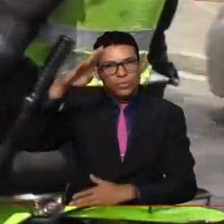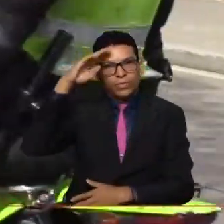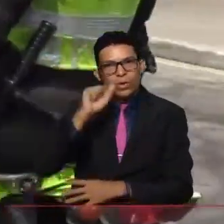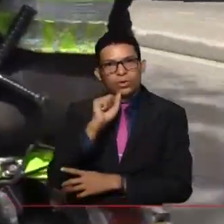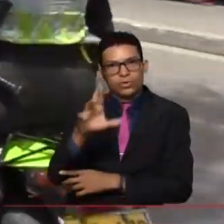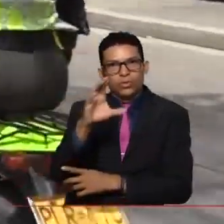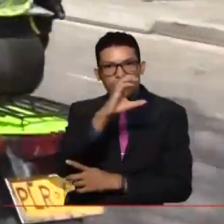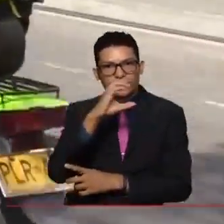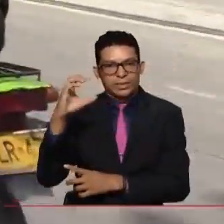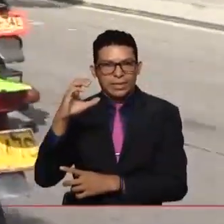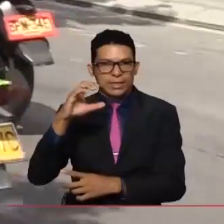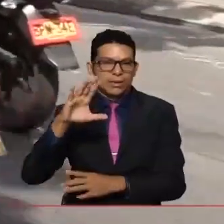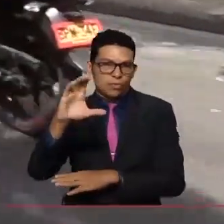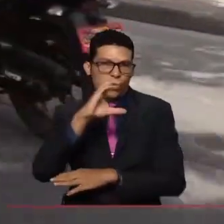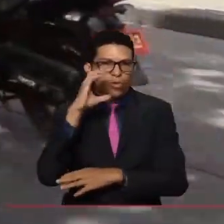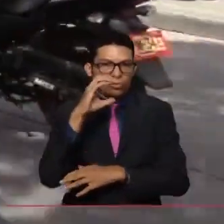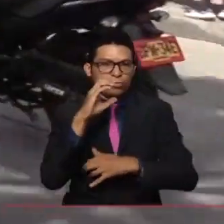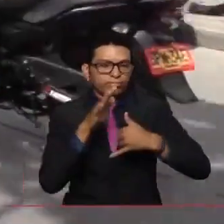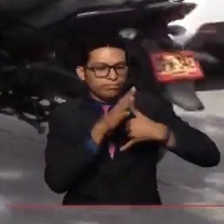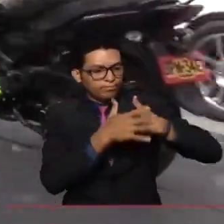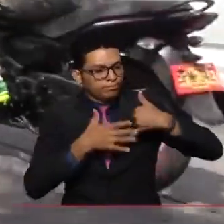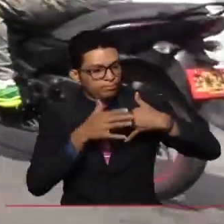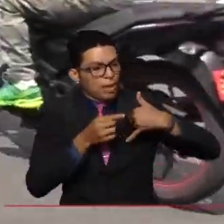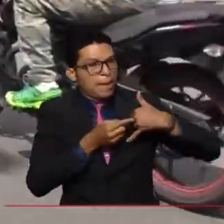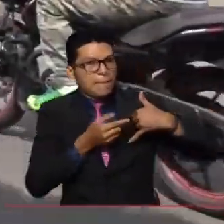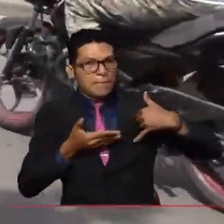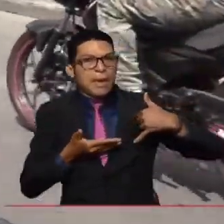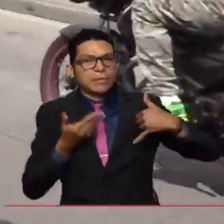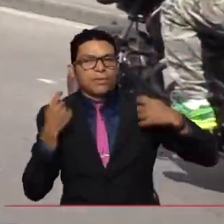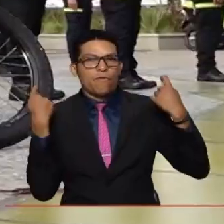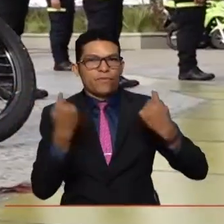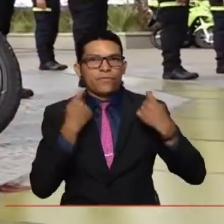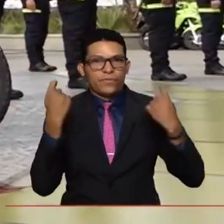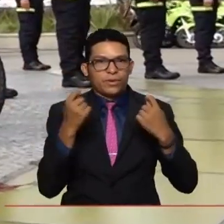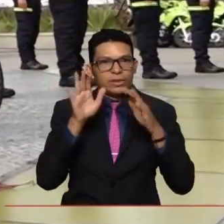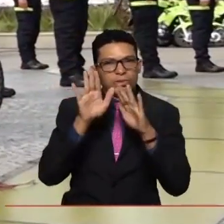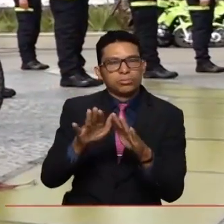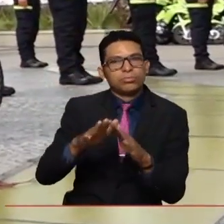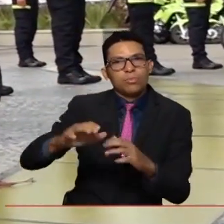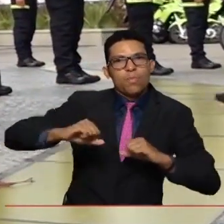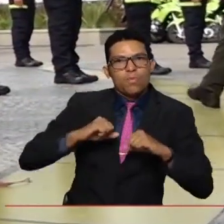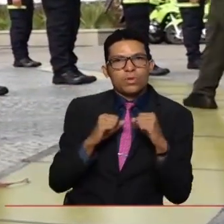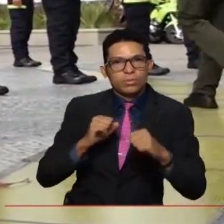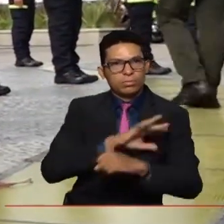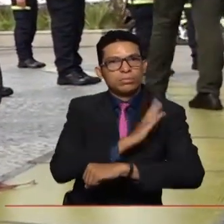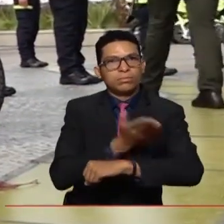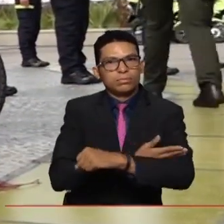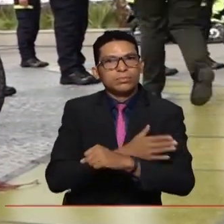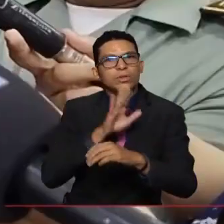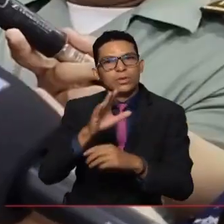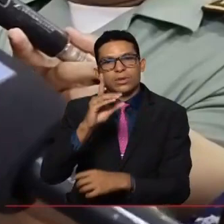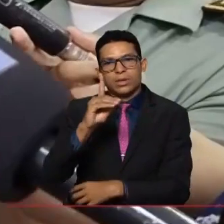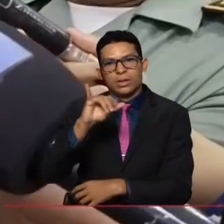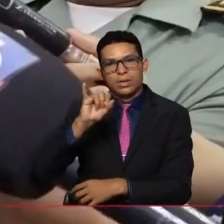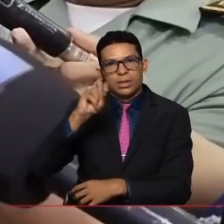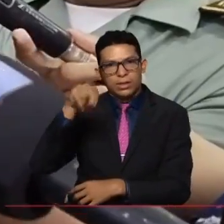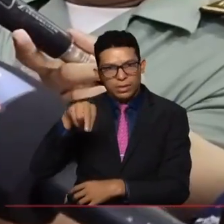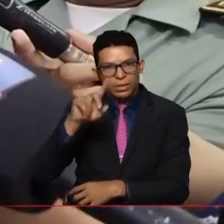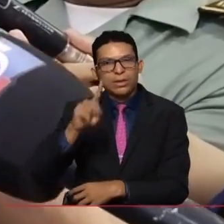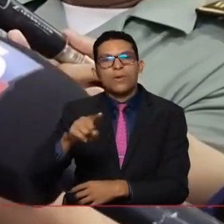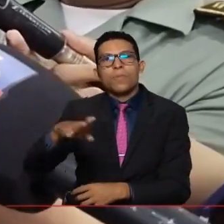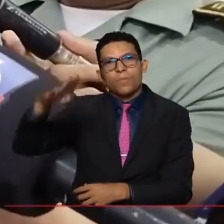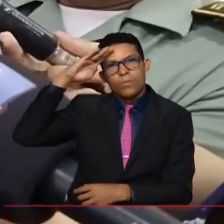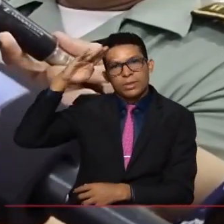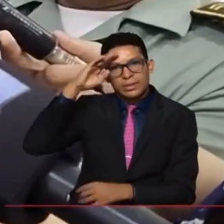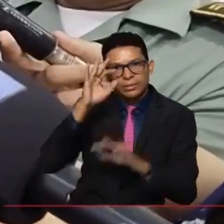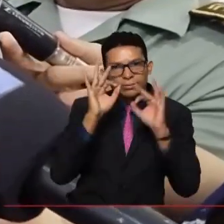país. Mantenemos la oferta institucional que se trabaja desde Bogotá con las capacidades de direcciones como la DIJÍN, el GAULA, la